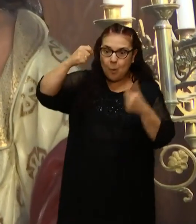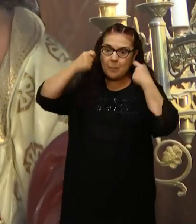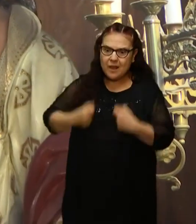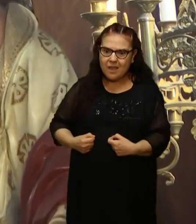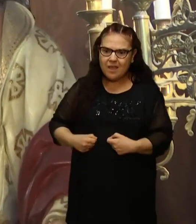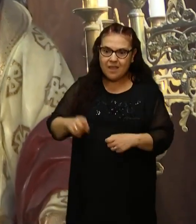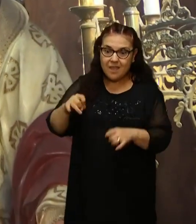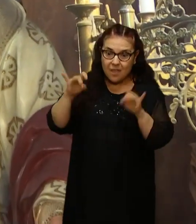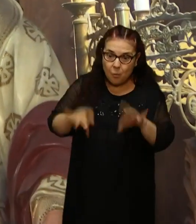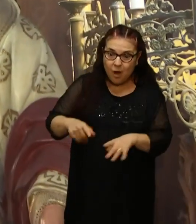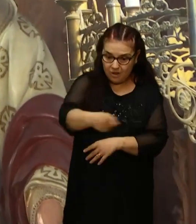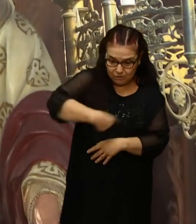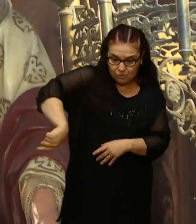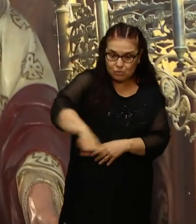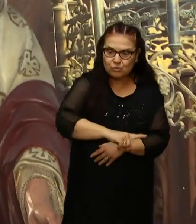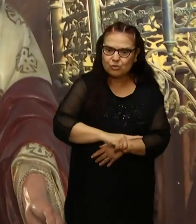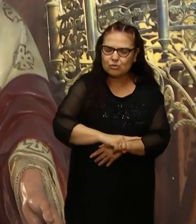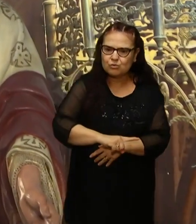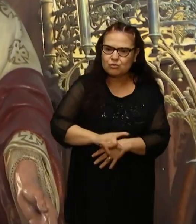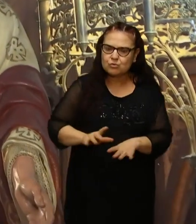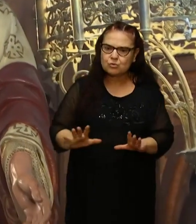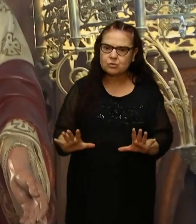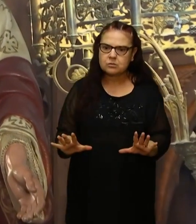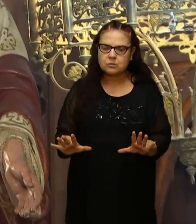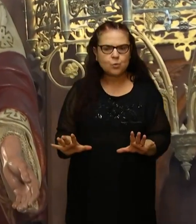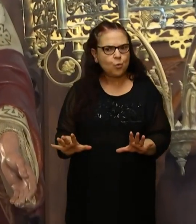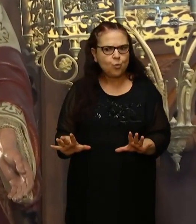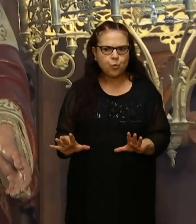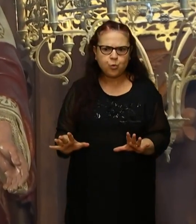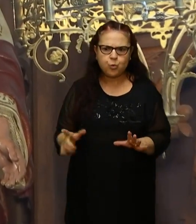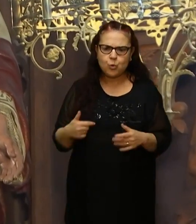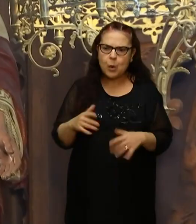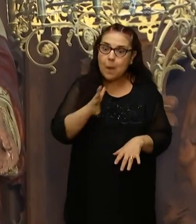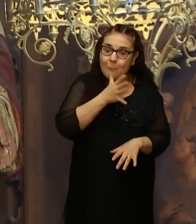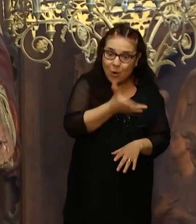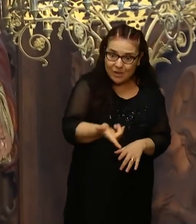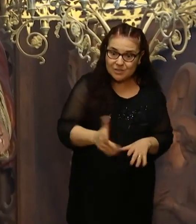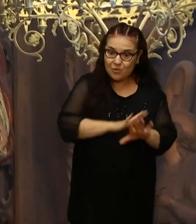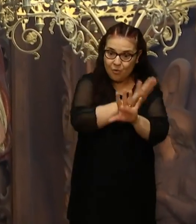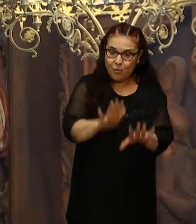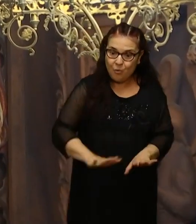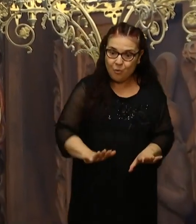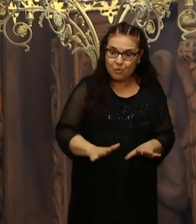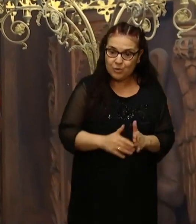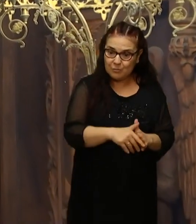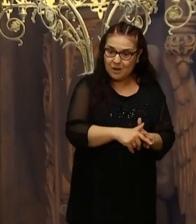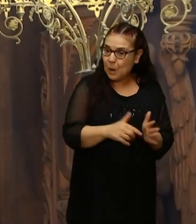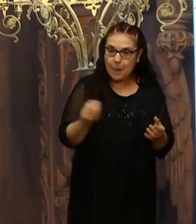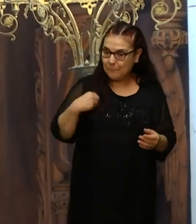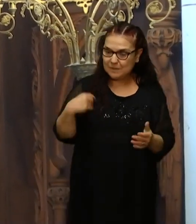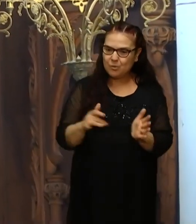eso ahora viene, digamos, esa última parte sobre el propio